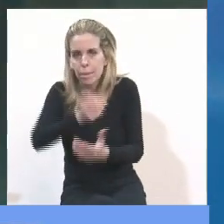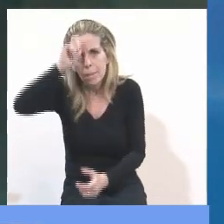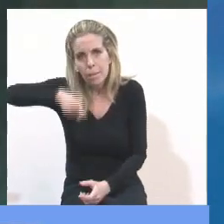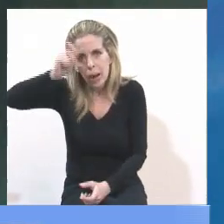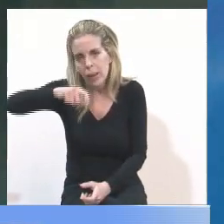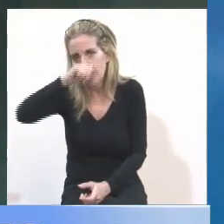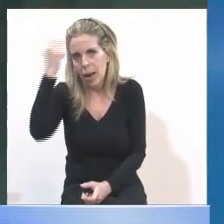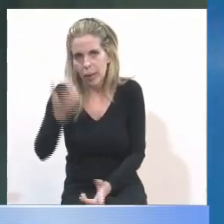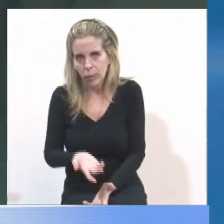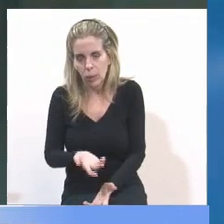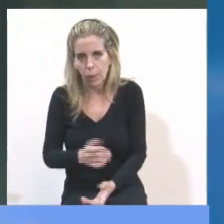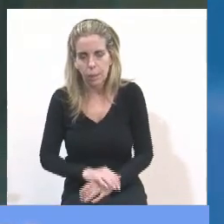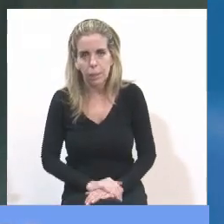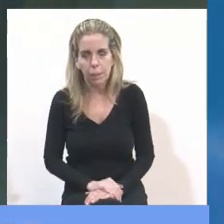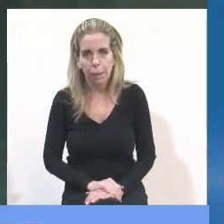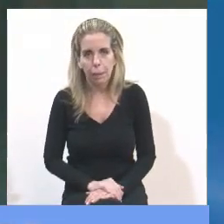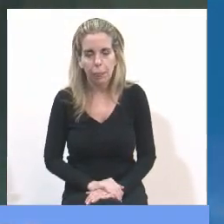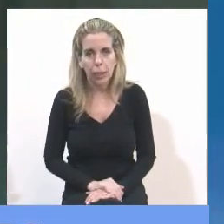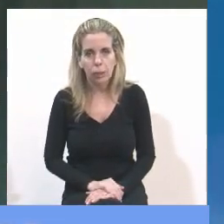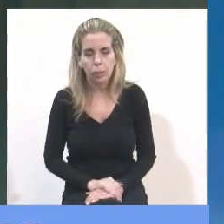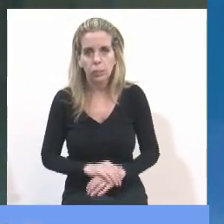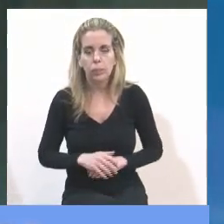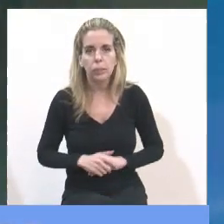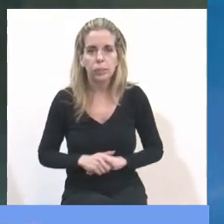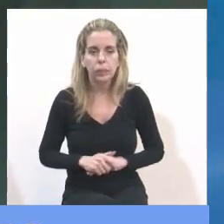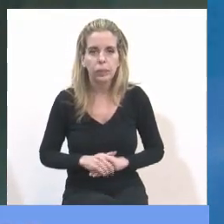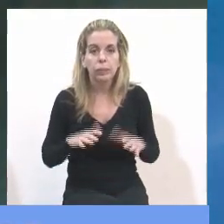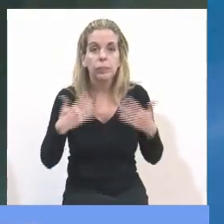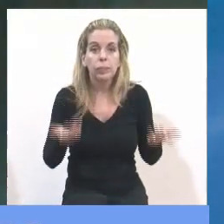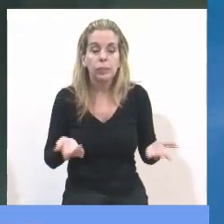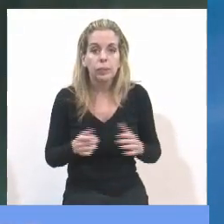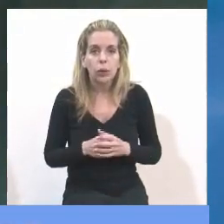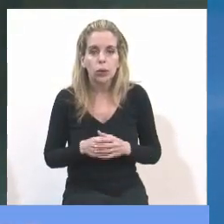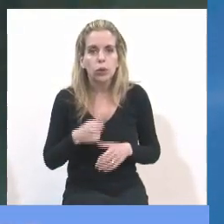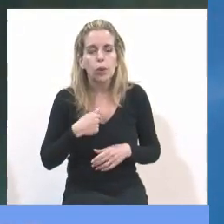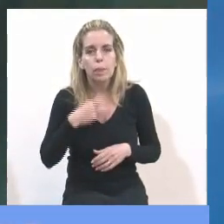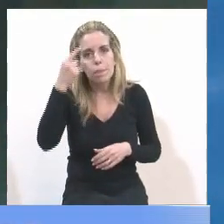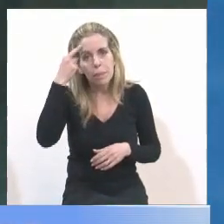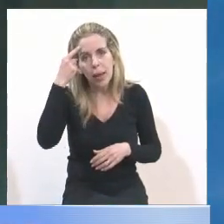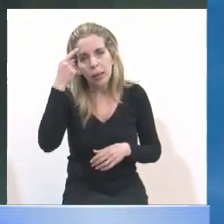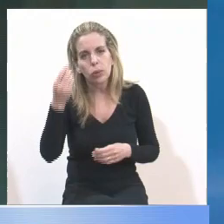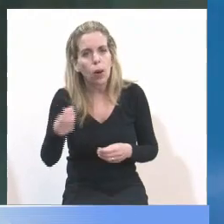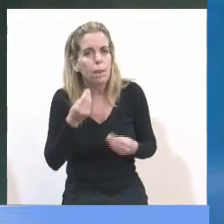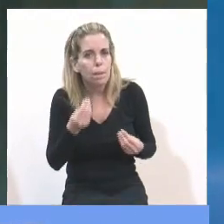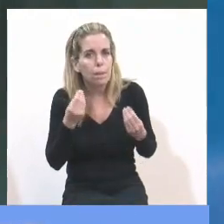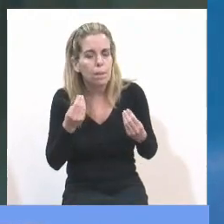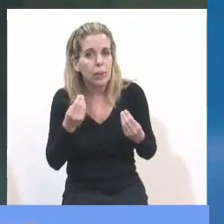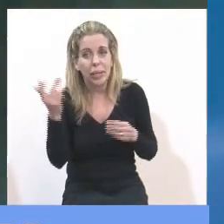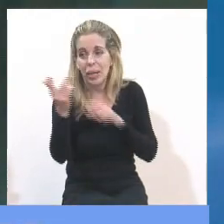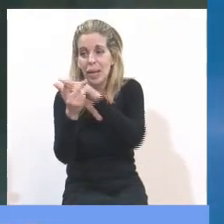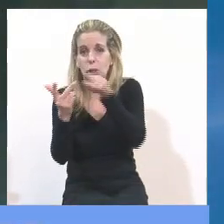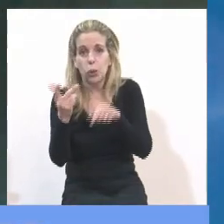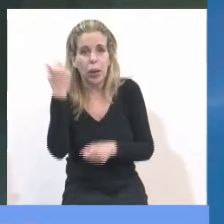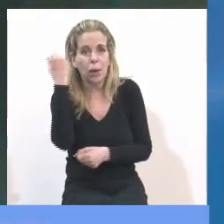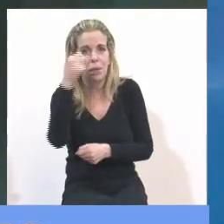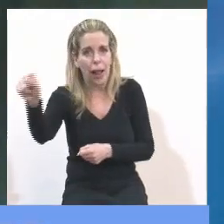Nación de la República Argentina. Entonces, yo me pregunto, señora presidenta, ¿qué podemos esperar de estos jueces